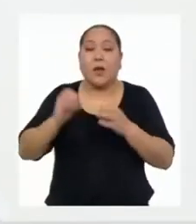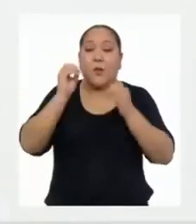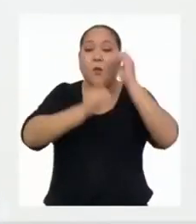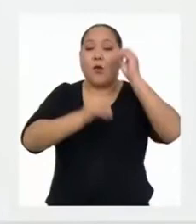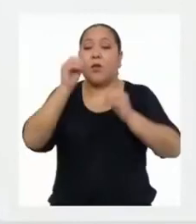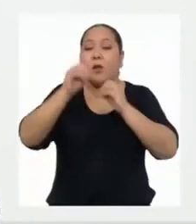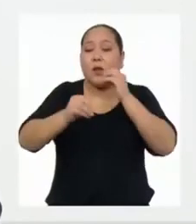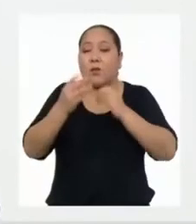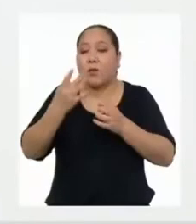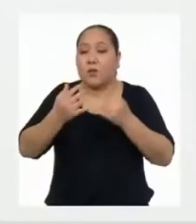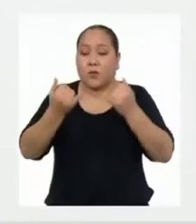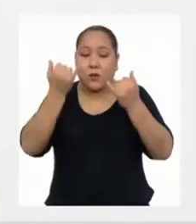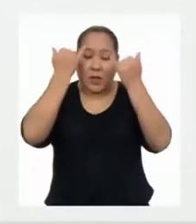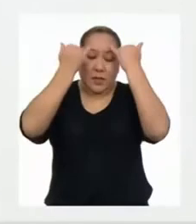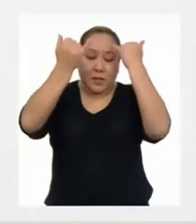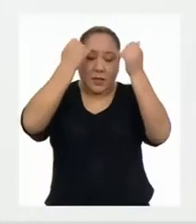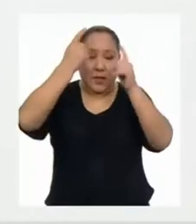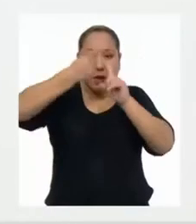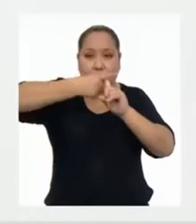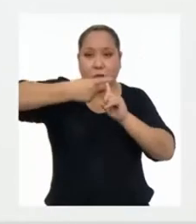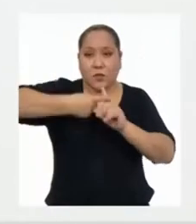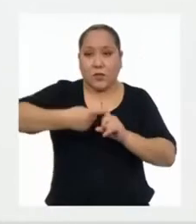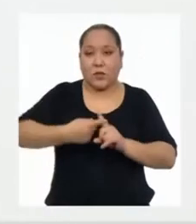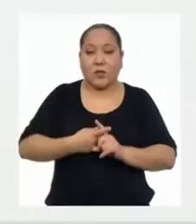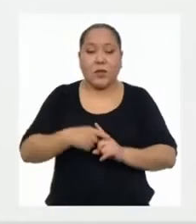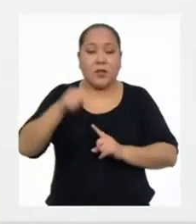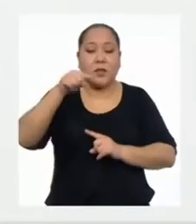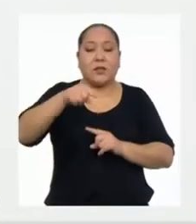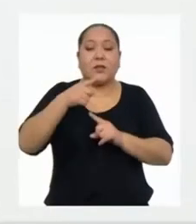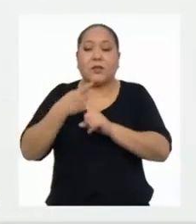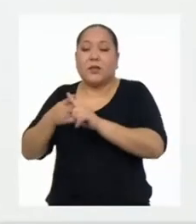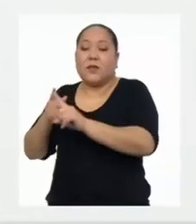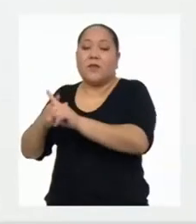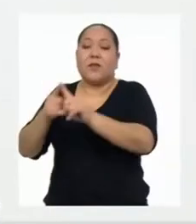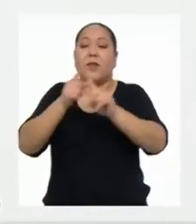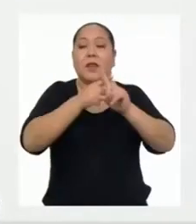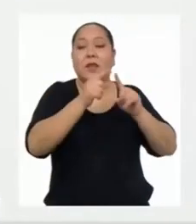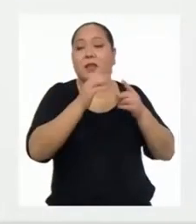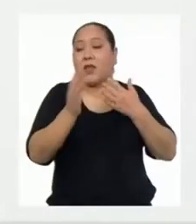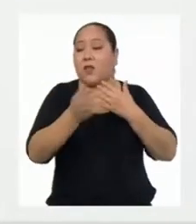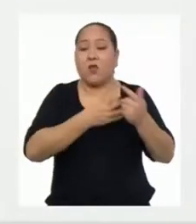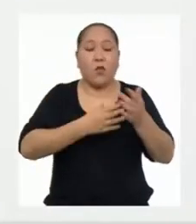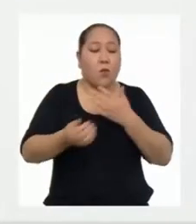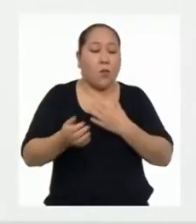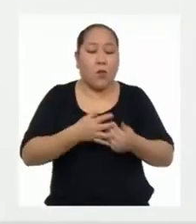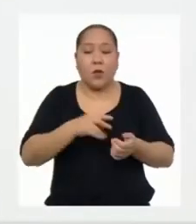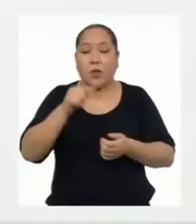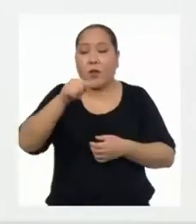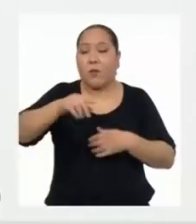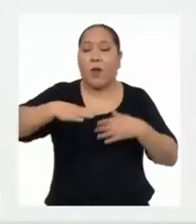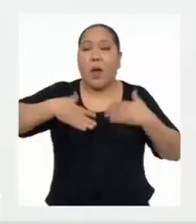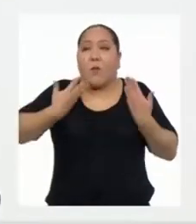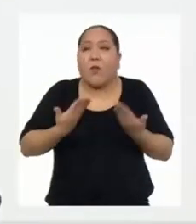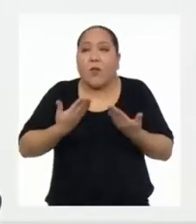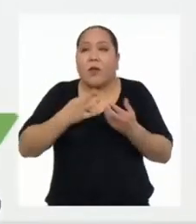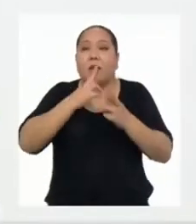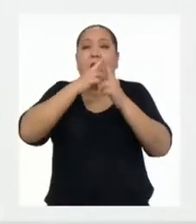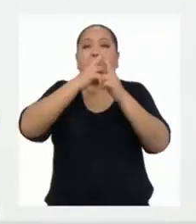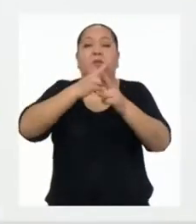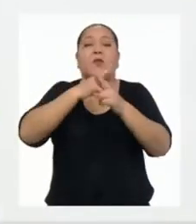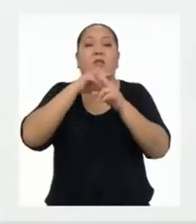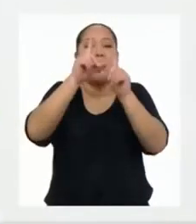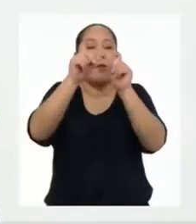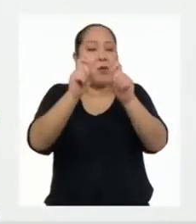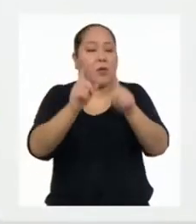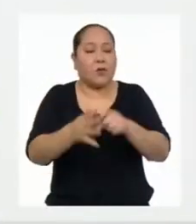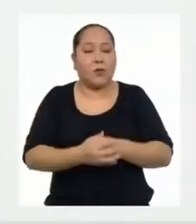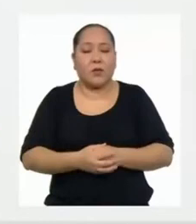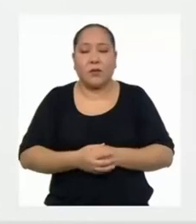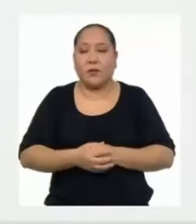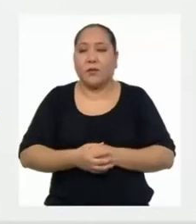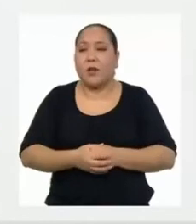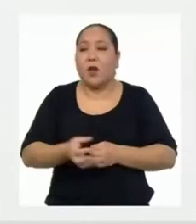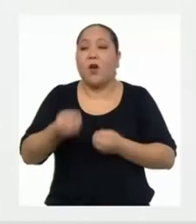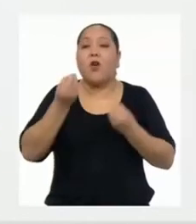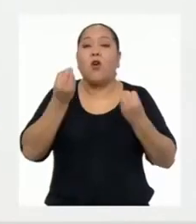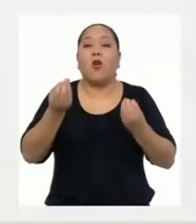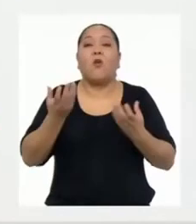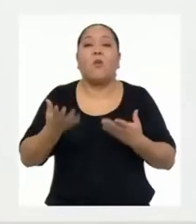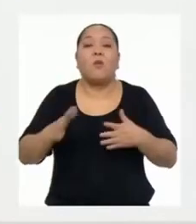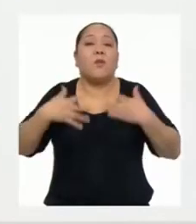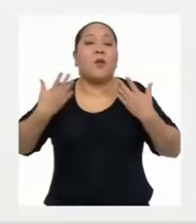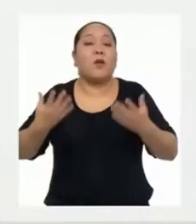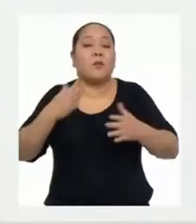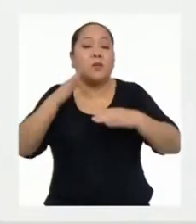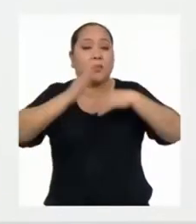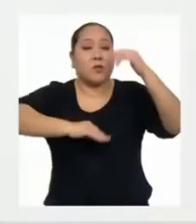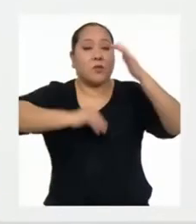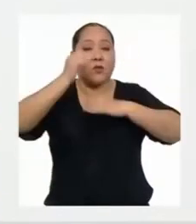posición positiva respecto a la diversidad para responder a la pregunta: ¿de qué modo podemos